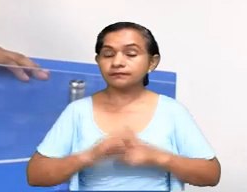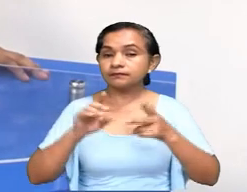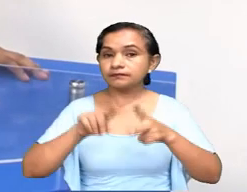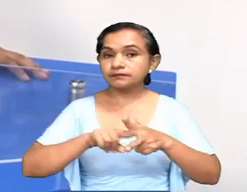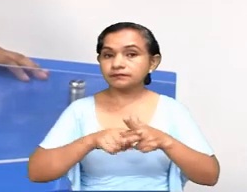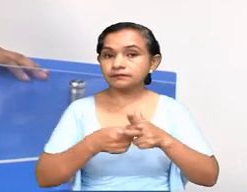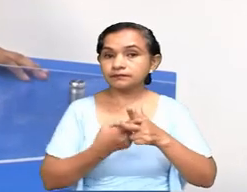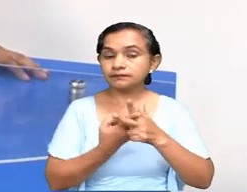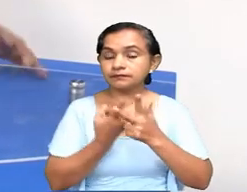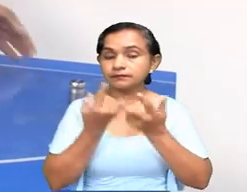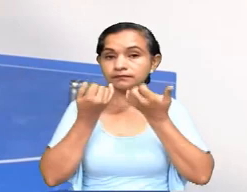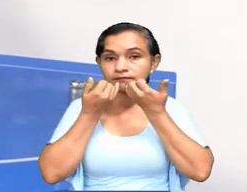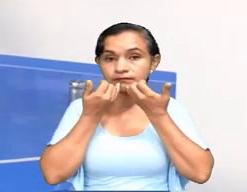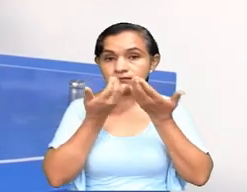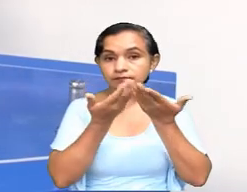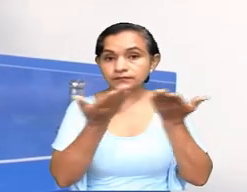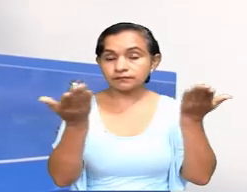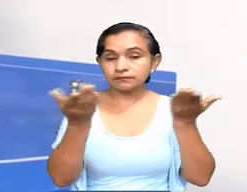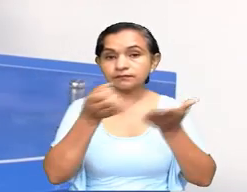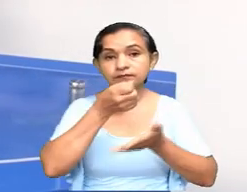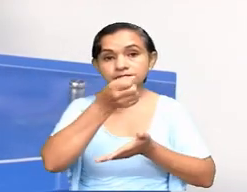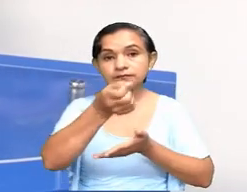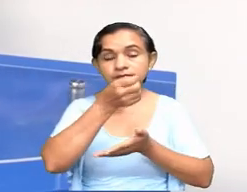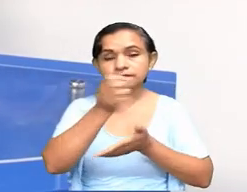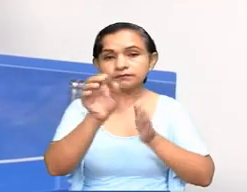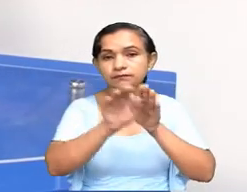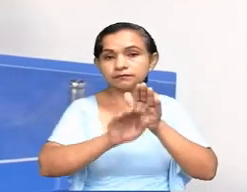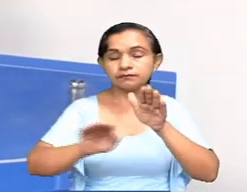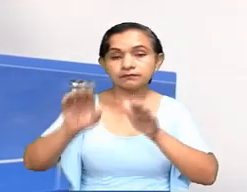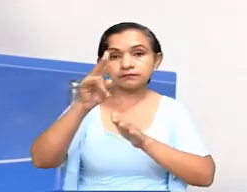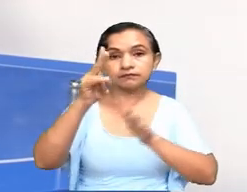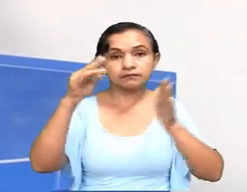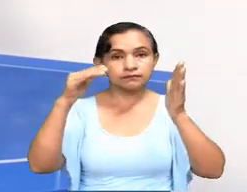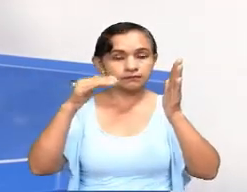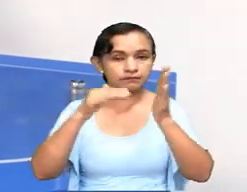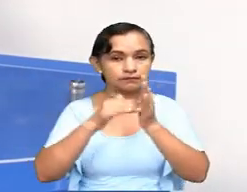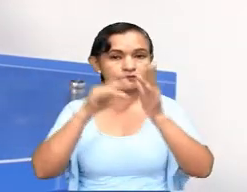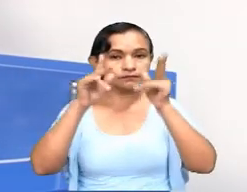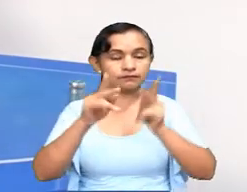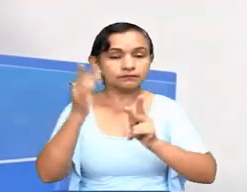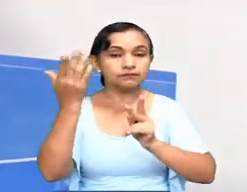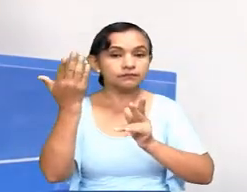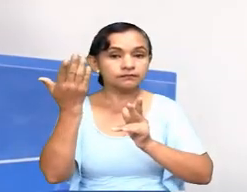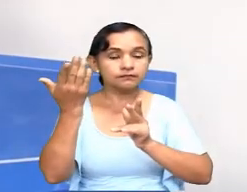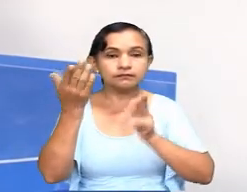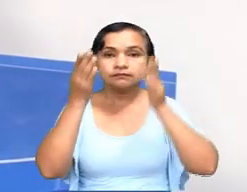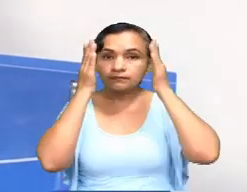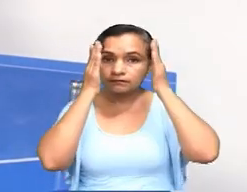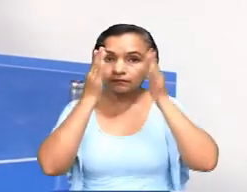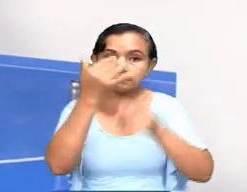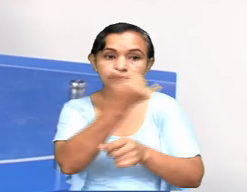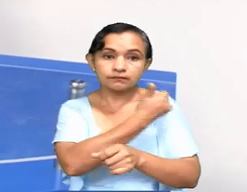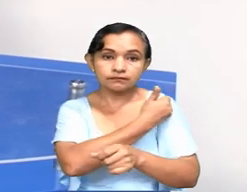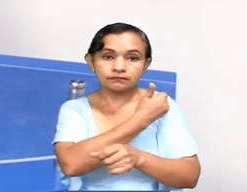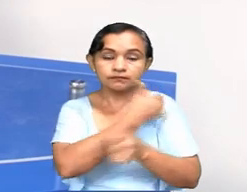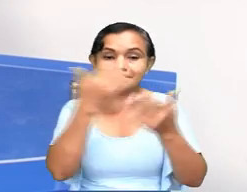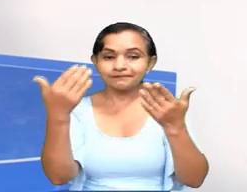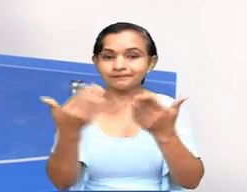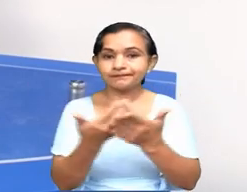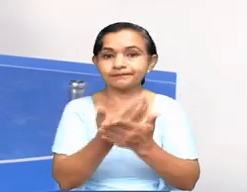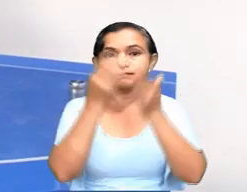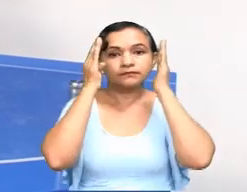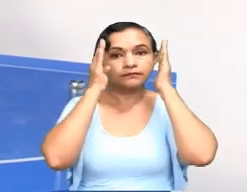Comenzamos nuestro proceso informativo porque más de 2.000 pacientes del Hospital Psicosocial serán atendidos en la nueva área de consulta